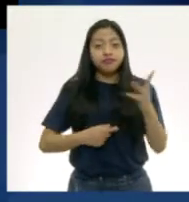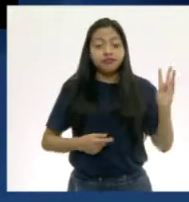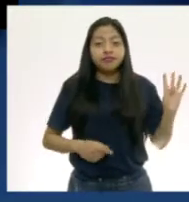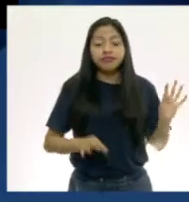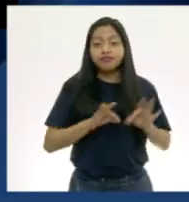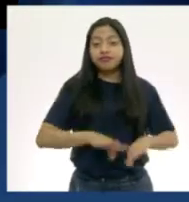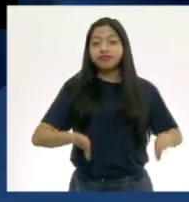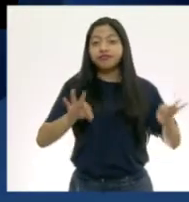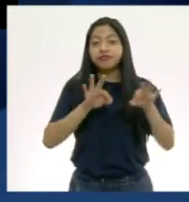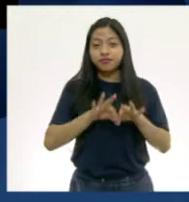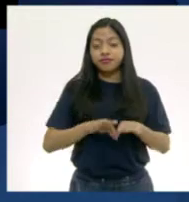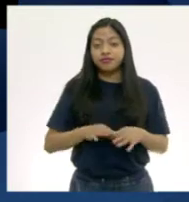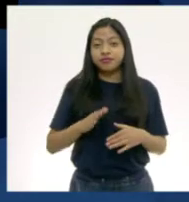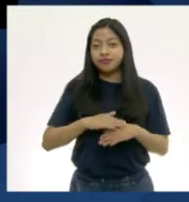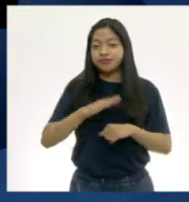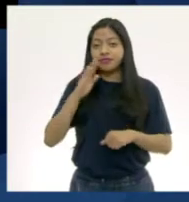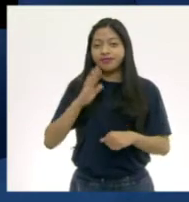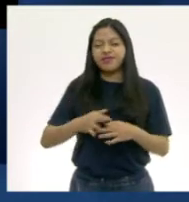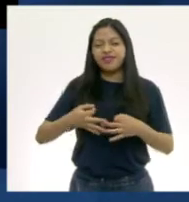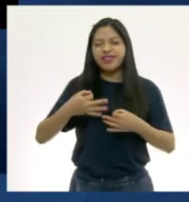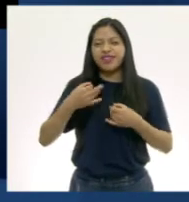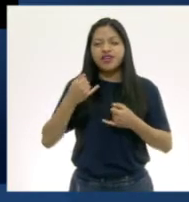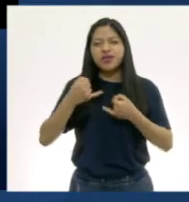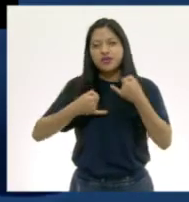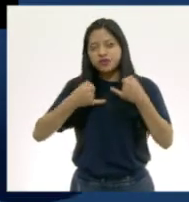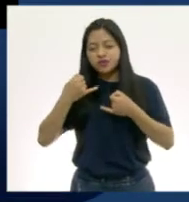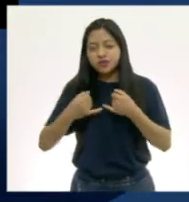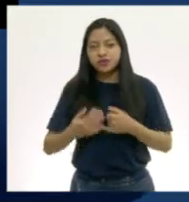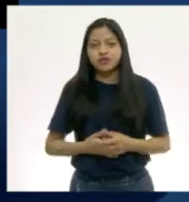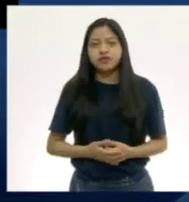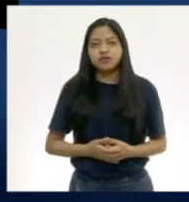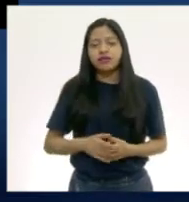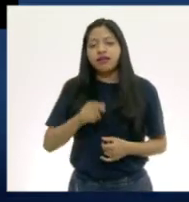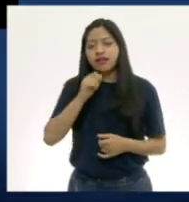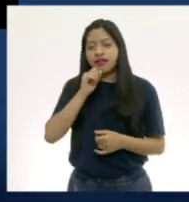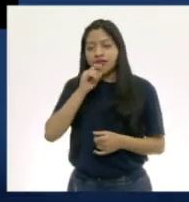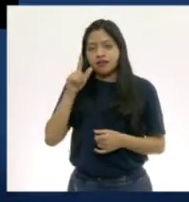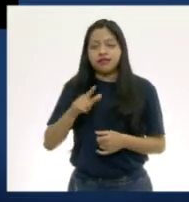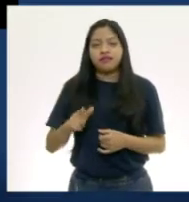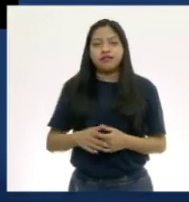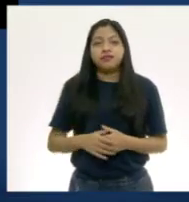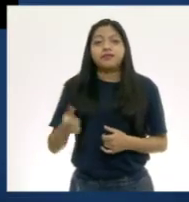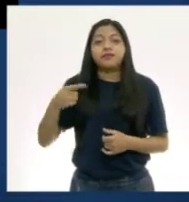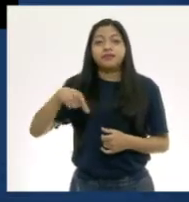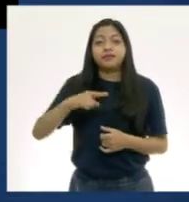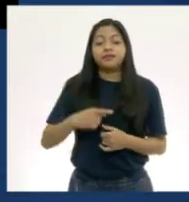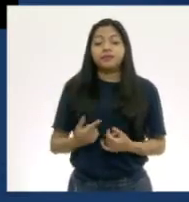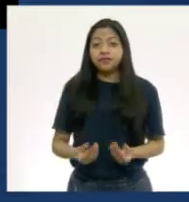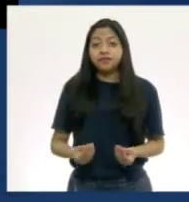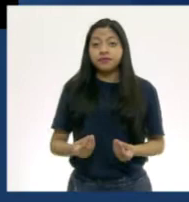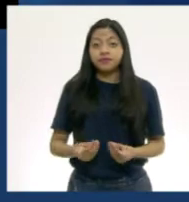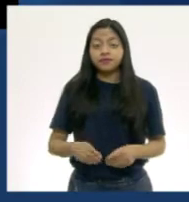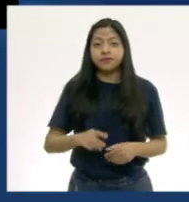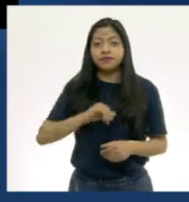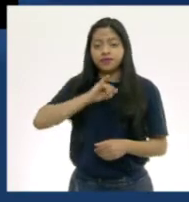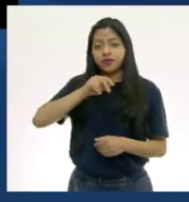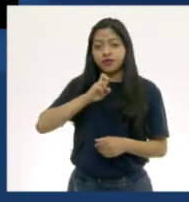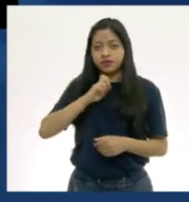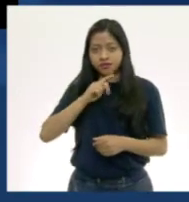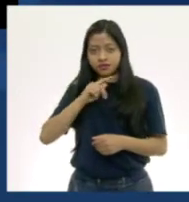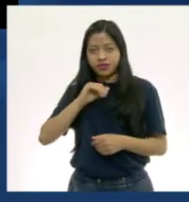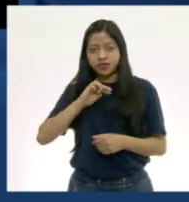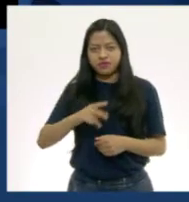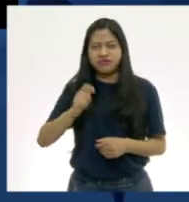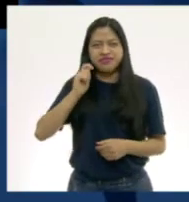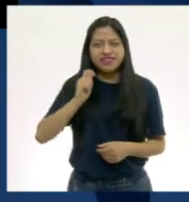importante era pasar todo el juicio del alma, que se conoce como la psicostasis, para convertirse en un Usir Maheru. Esto significa